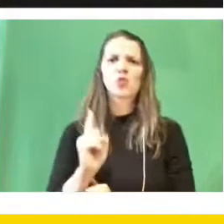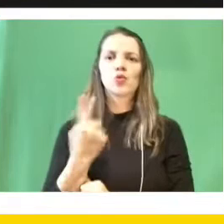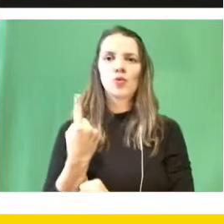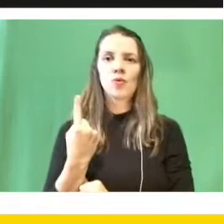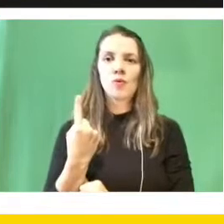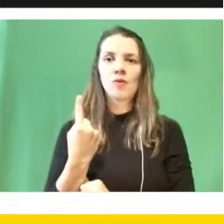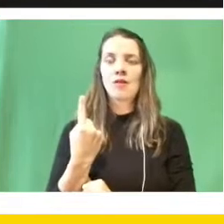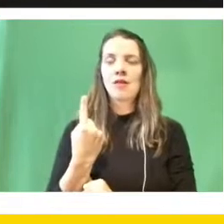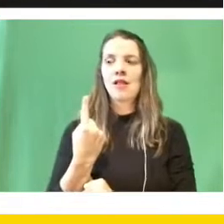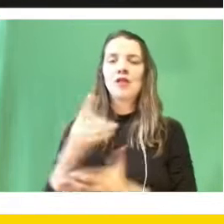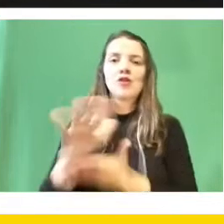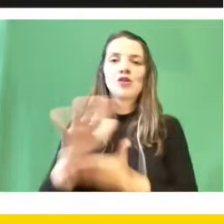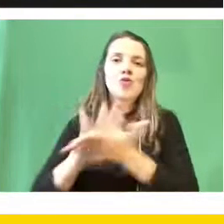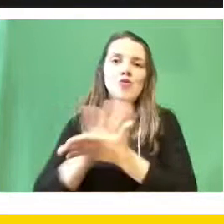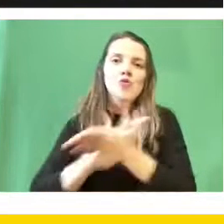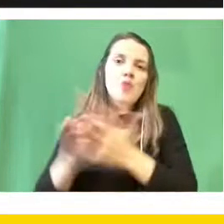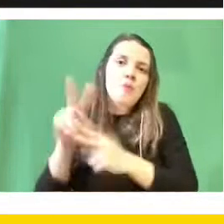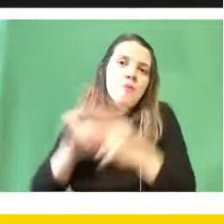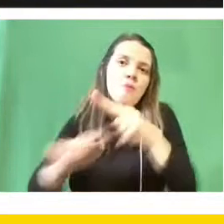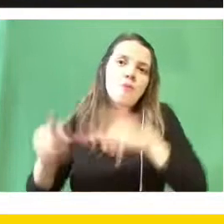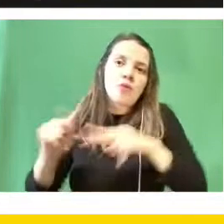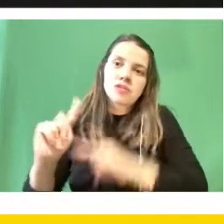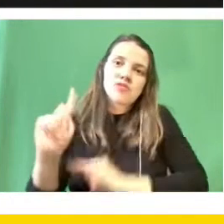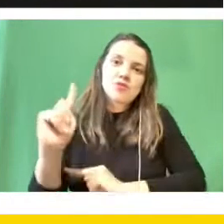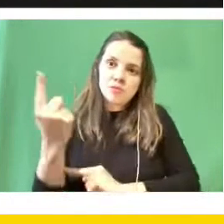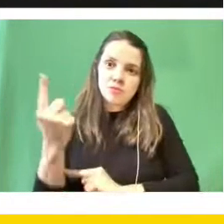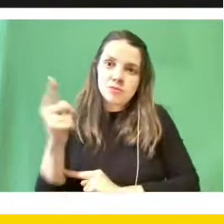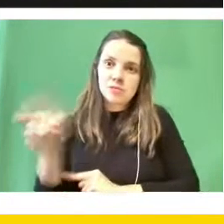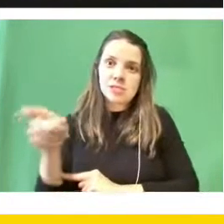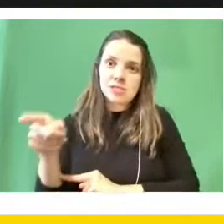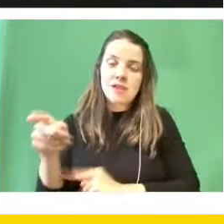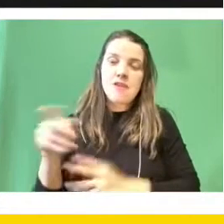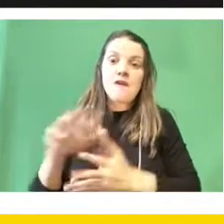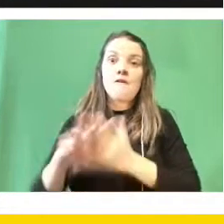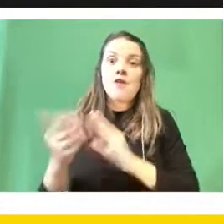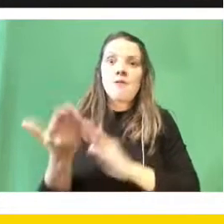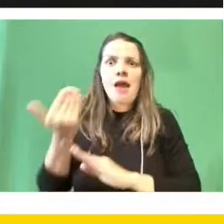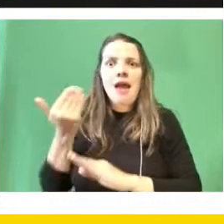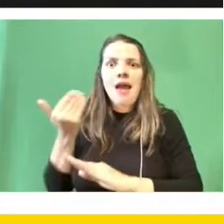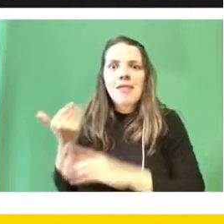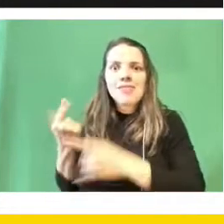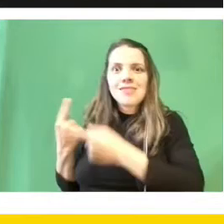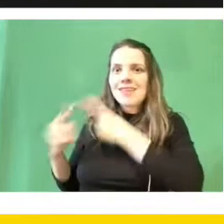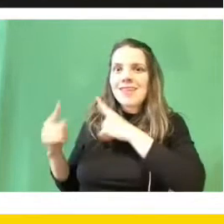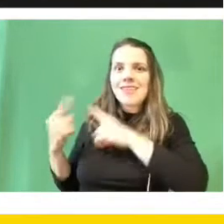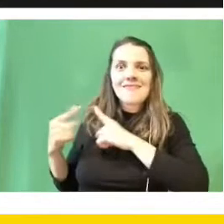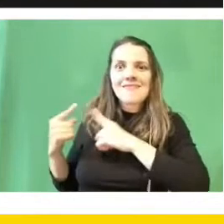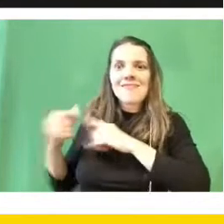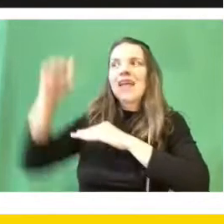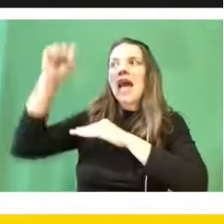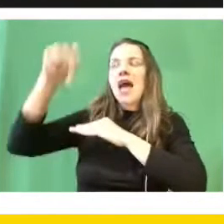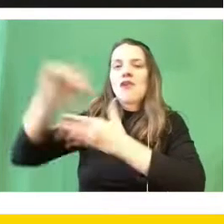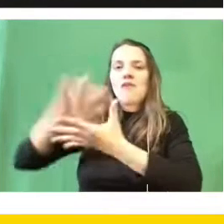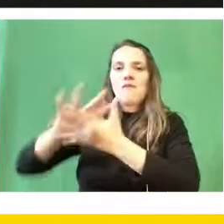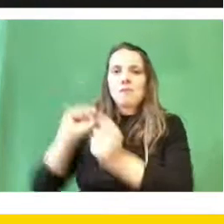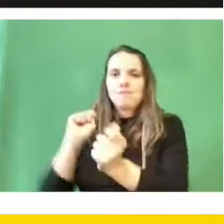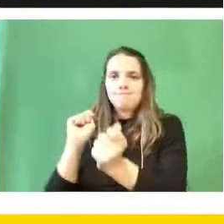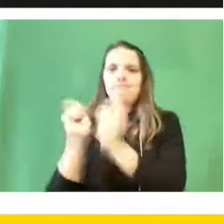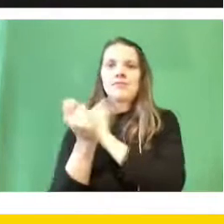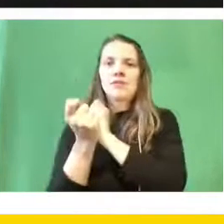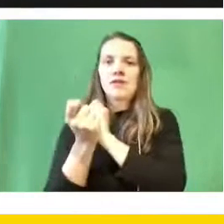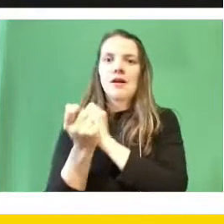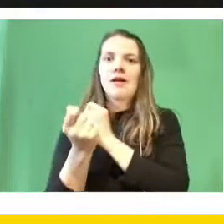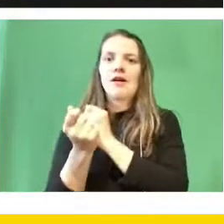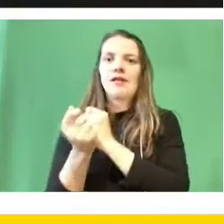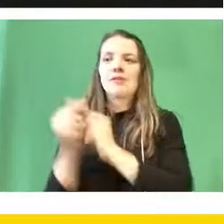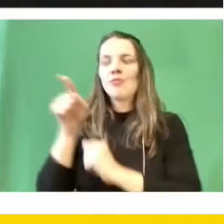verán, un golpe a todo lo que se venía presentando, pero la idea era hacer un contrapunto respecto de dónde está el